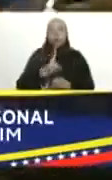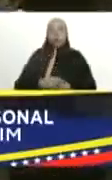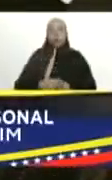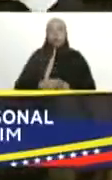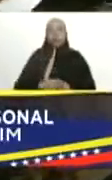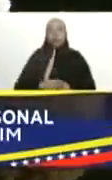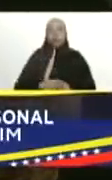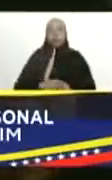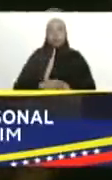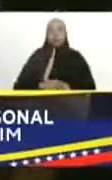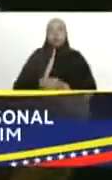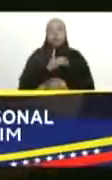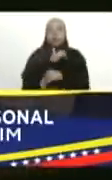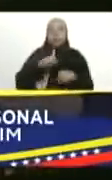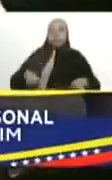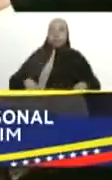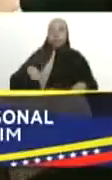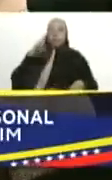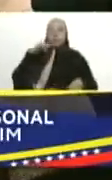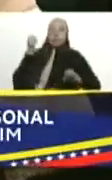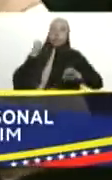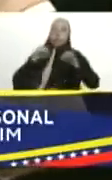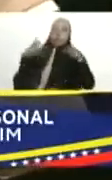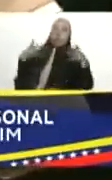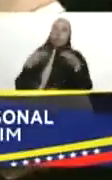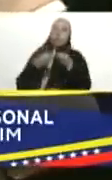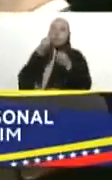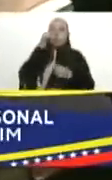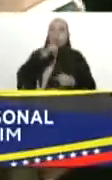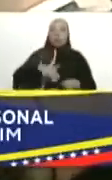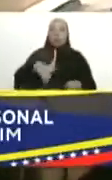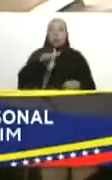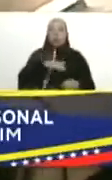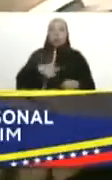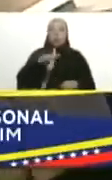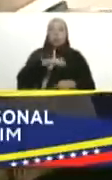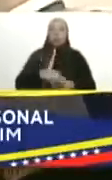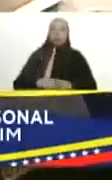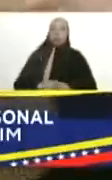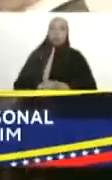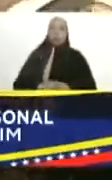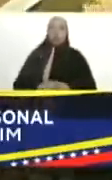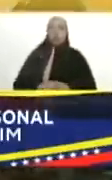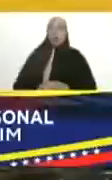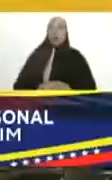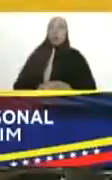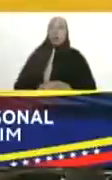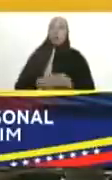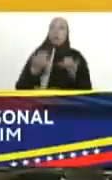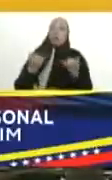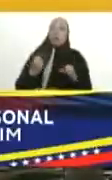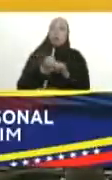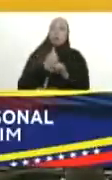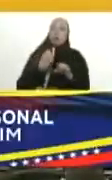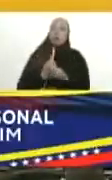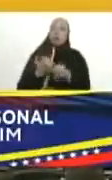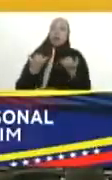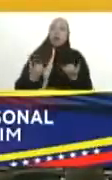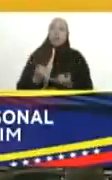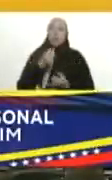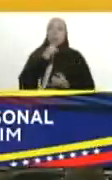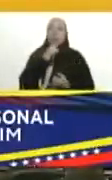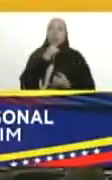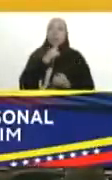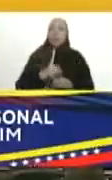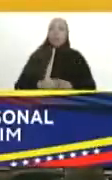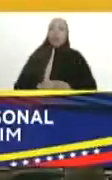La Fuerza Armada Nacional Bolivariana va al frente junto al pueblo en este proceso de crecimiento, recuperación y construcción de la Venezuela potencia. Venezuela